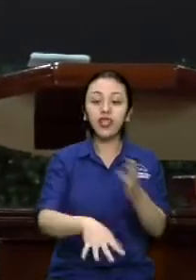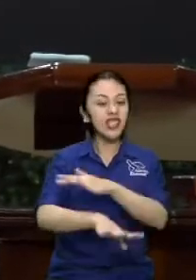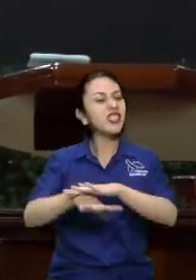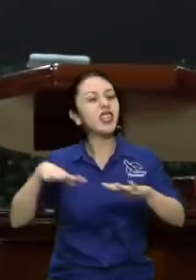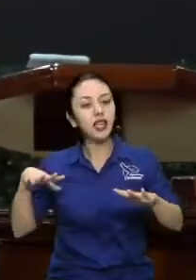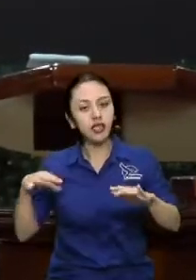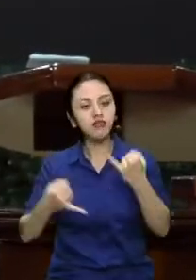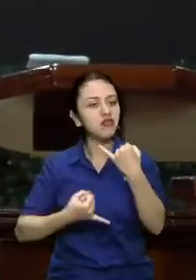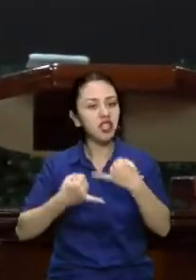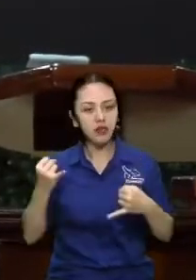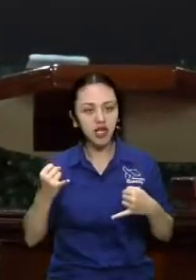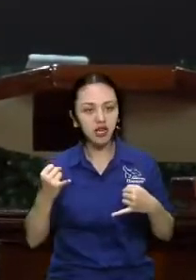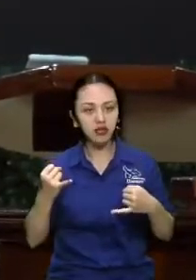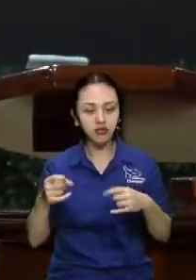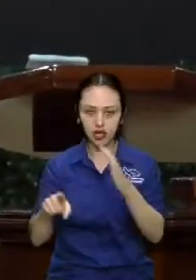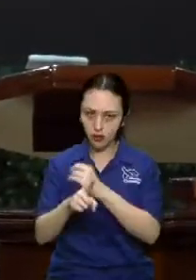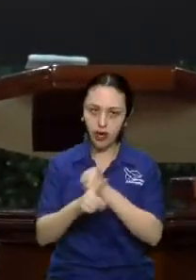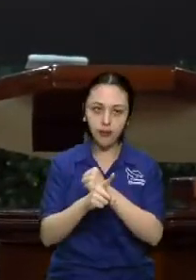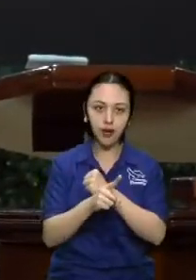un hombre ciego.